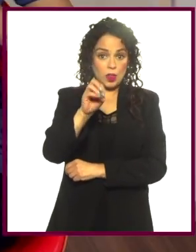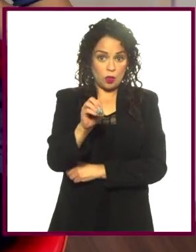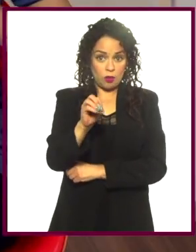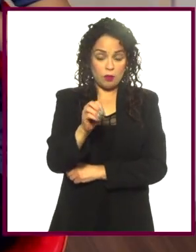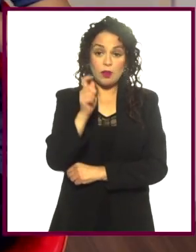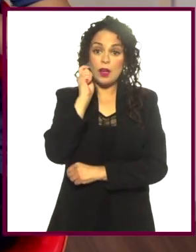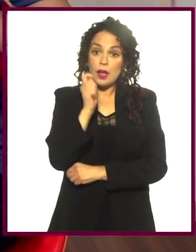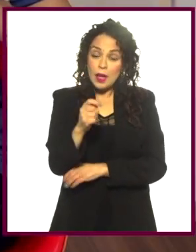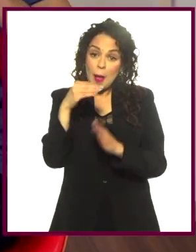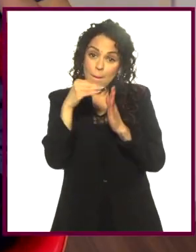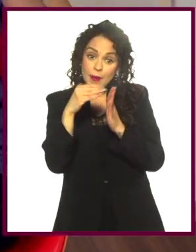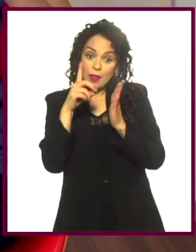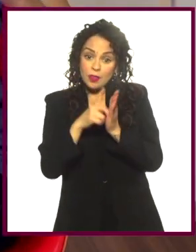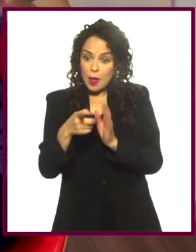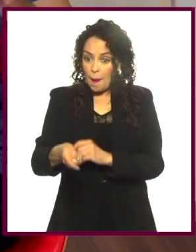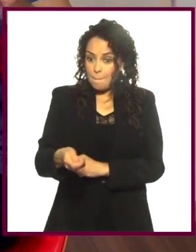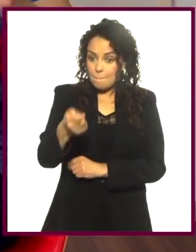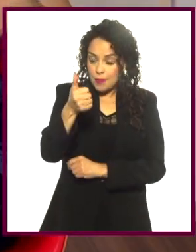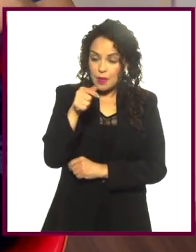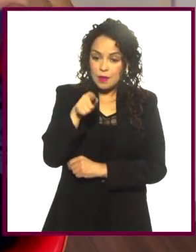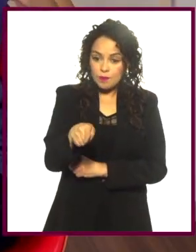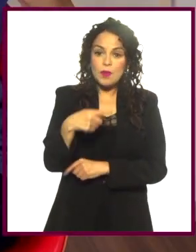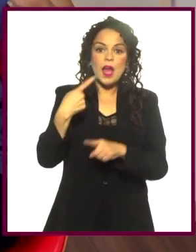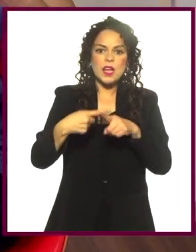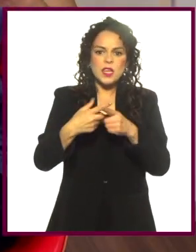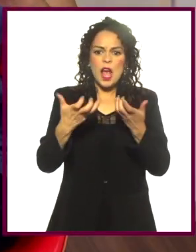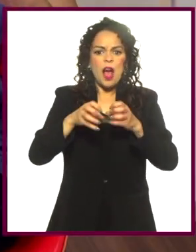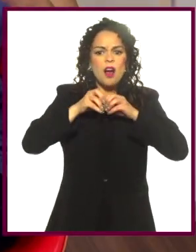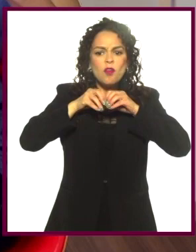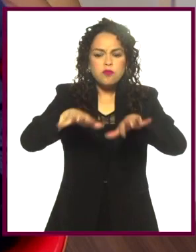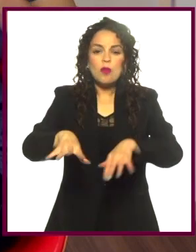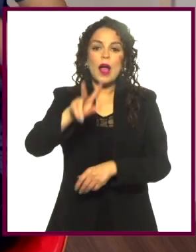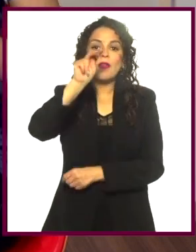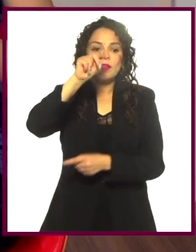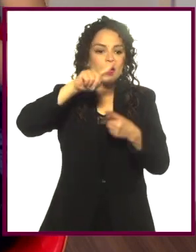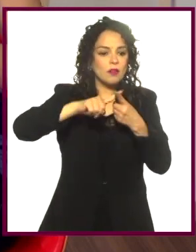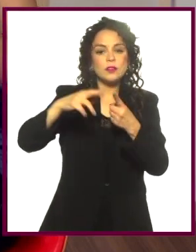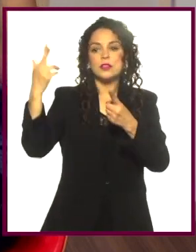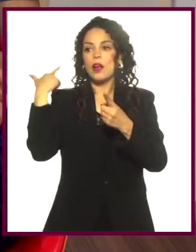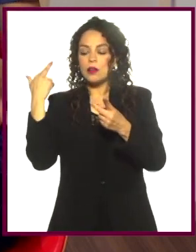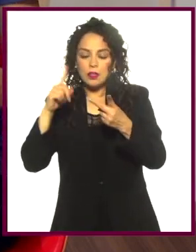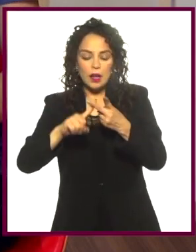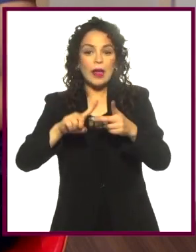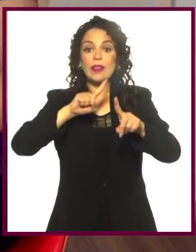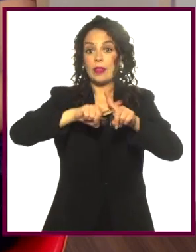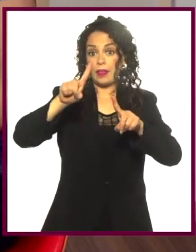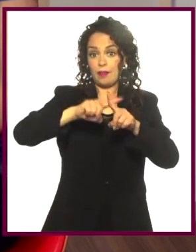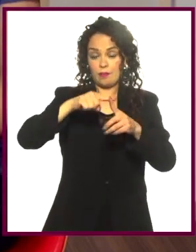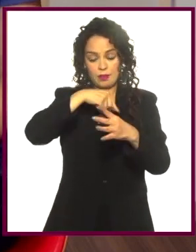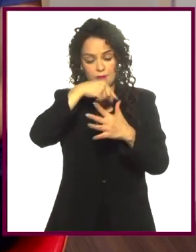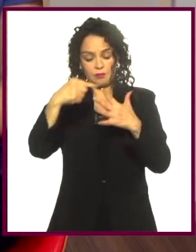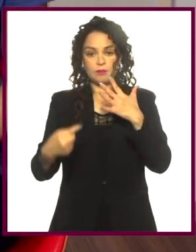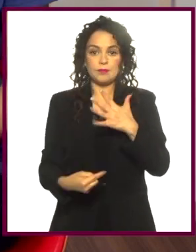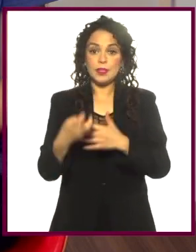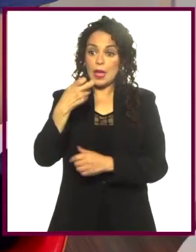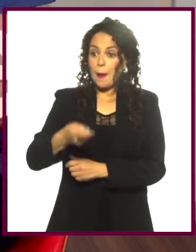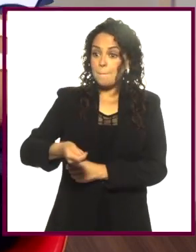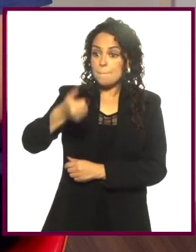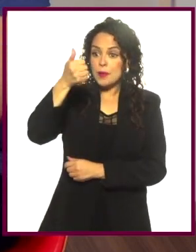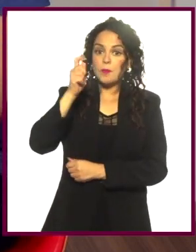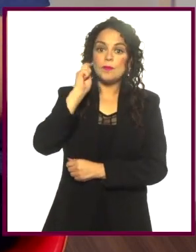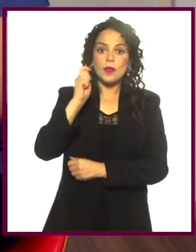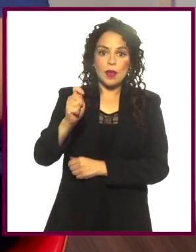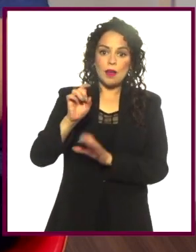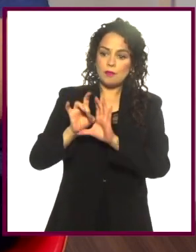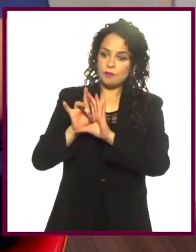primera parte del modelo y quienes lo transmiten, televisoras, radiodifusoras, etc. Son los primeros